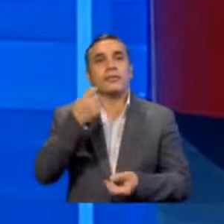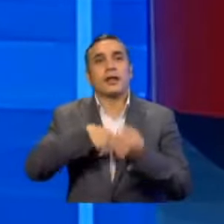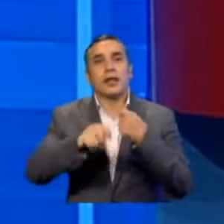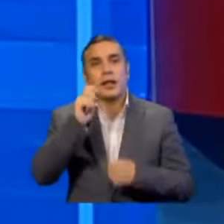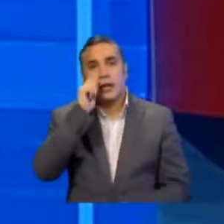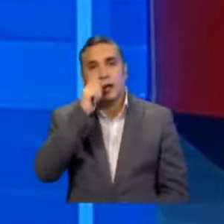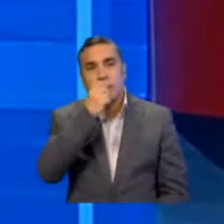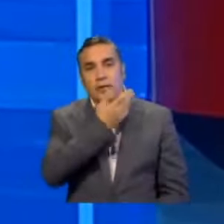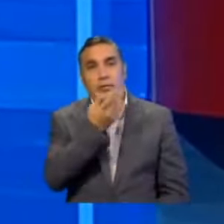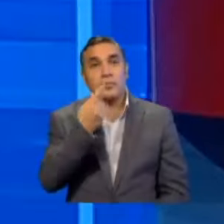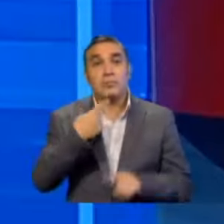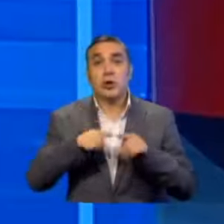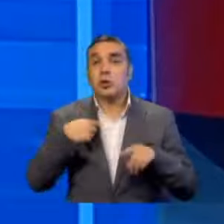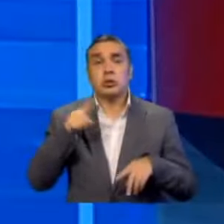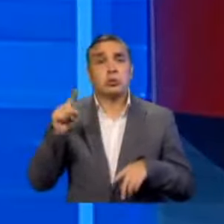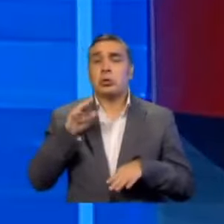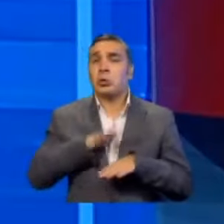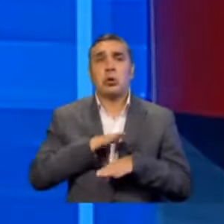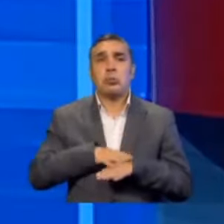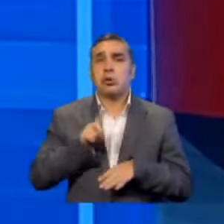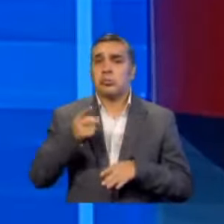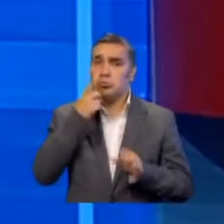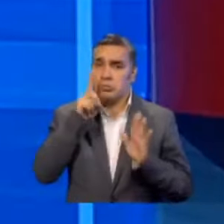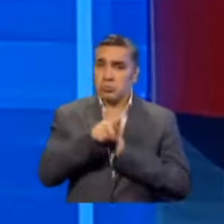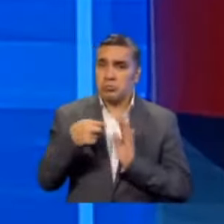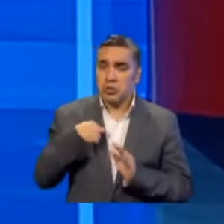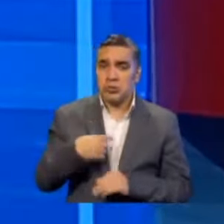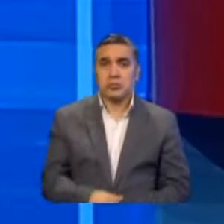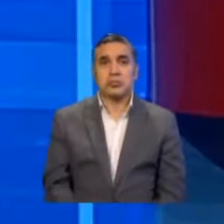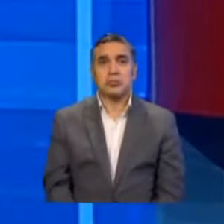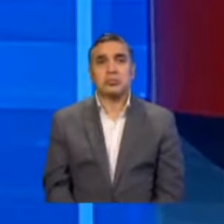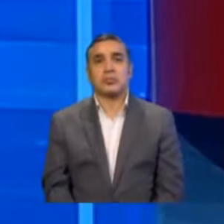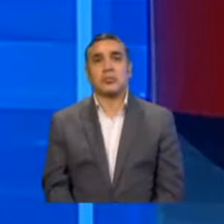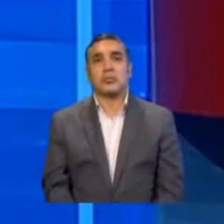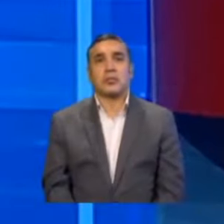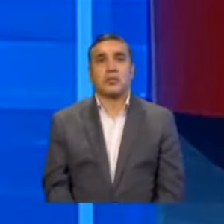narcotráfico, pero se declara inocente de la acusación.